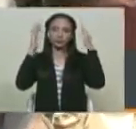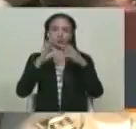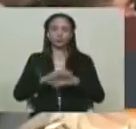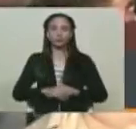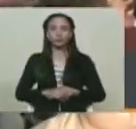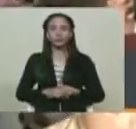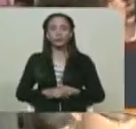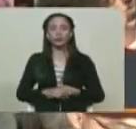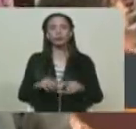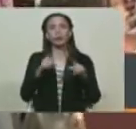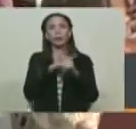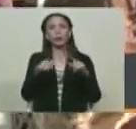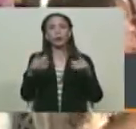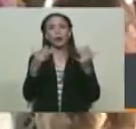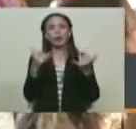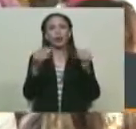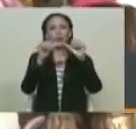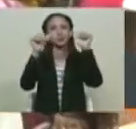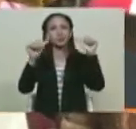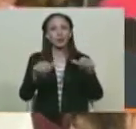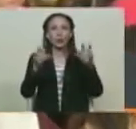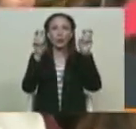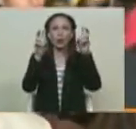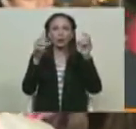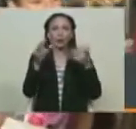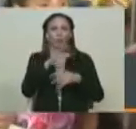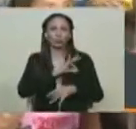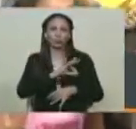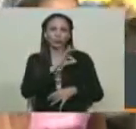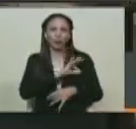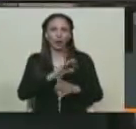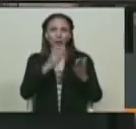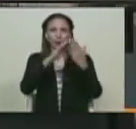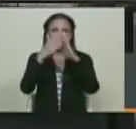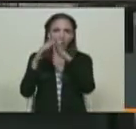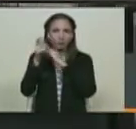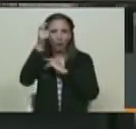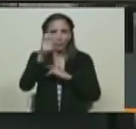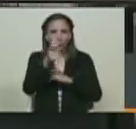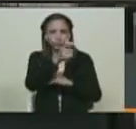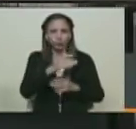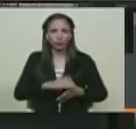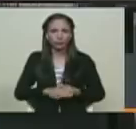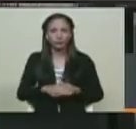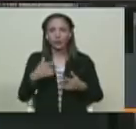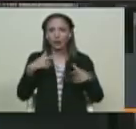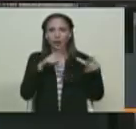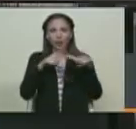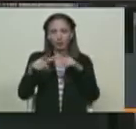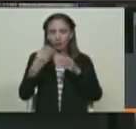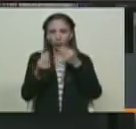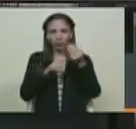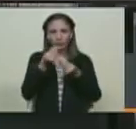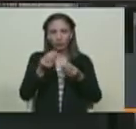Pero ahora viene el sistema de protección social, de seguridad social que ya ensayamos